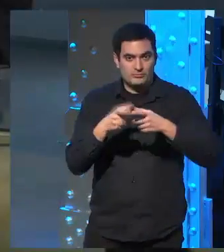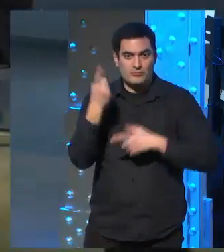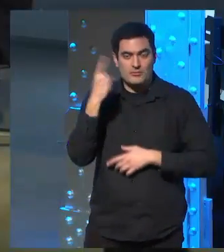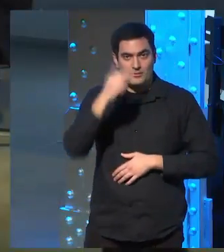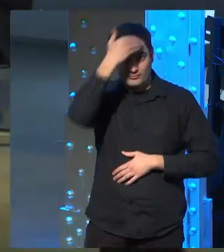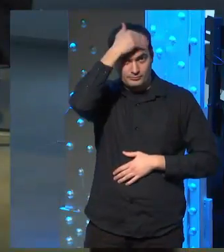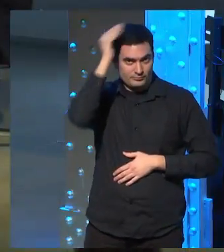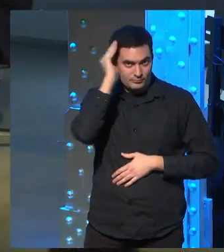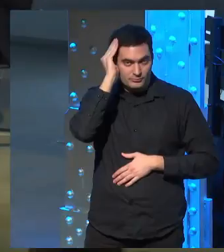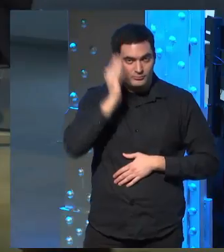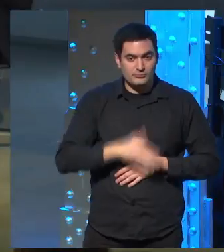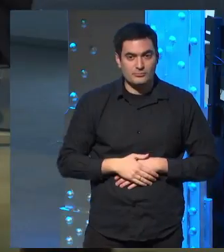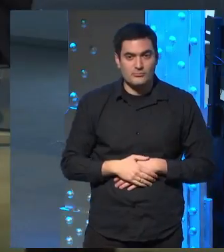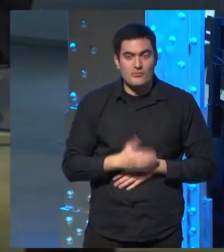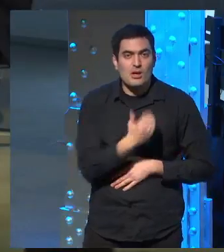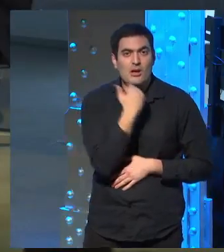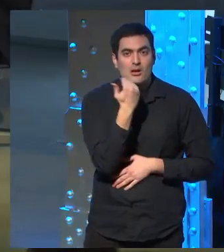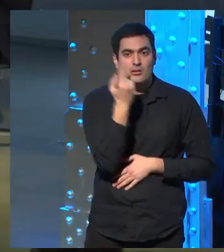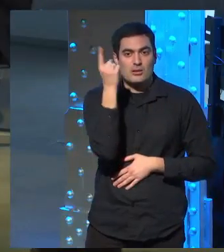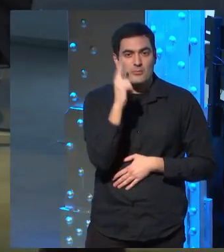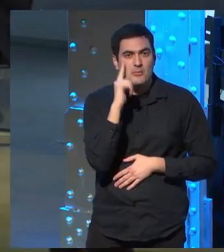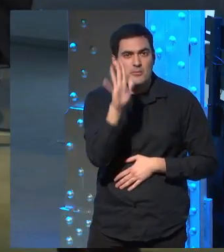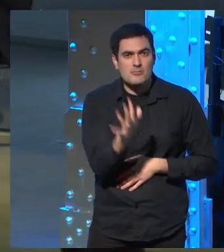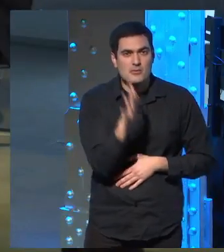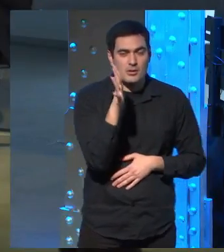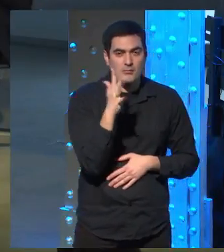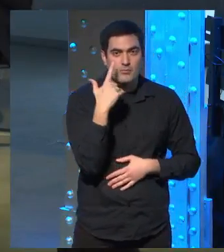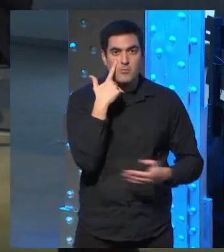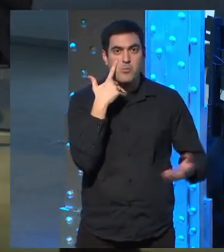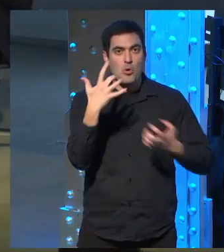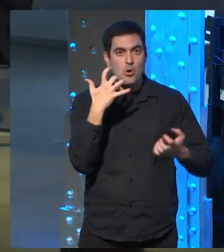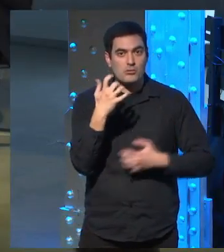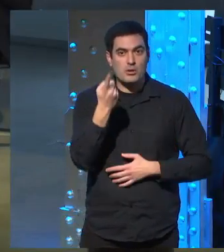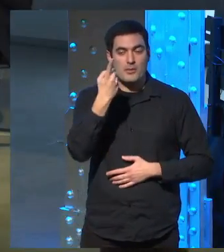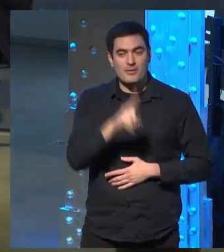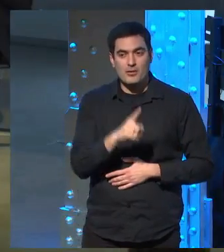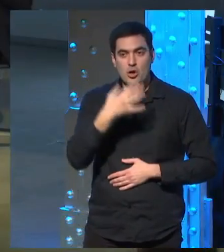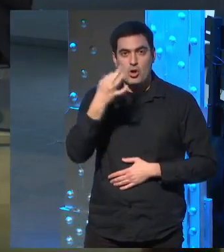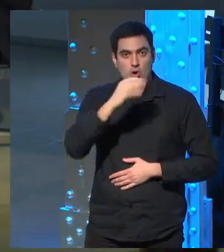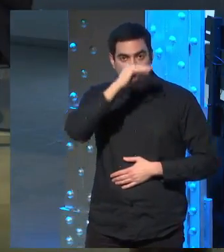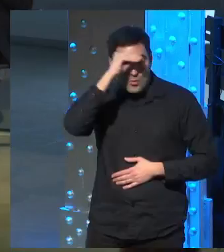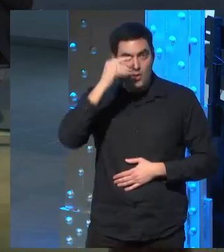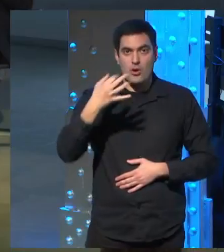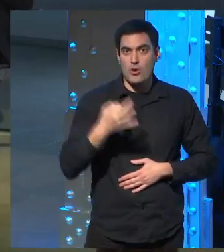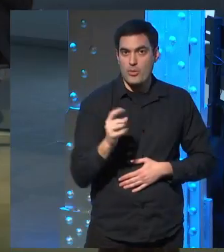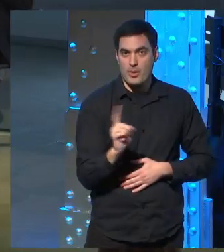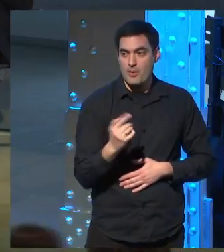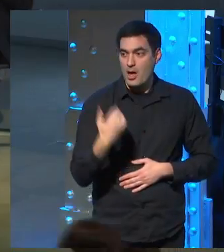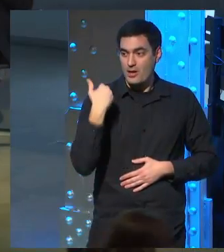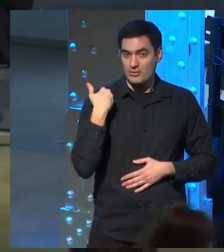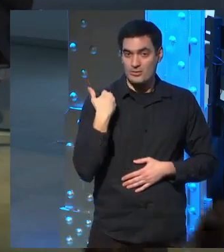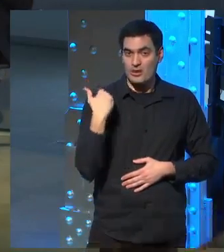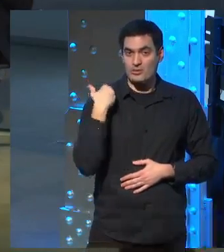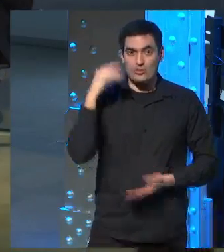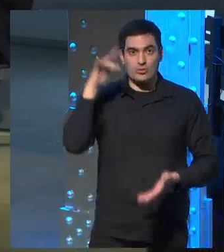Béla Bartók y sobre algo que me parece que es muy llamativo y que no se debe olvidar, ¿no? Ayer